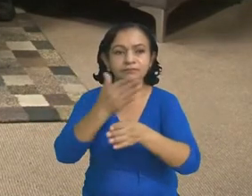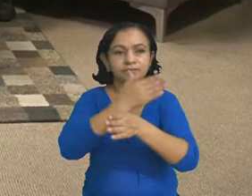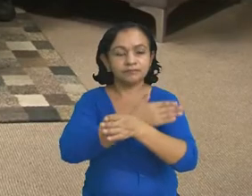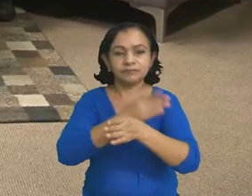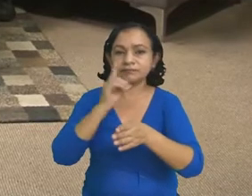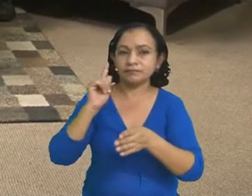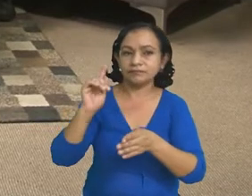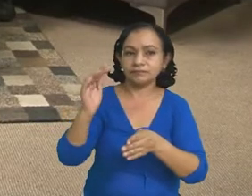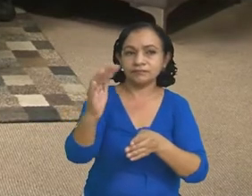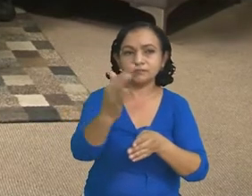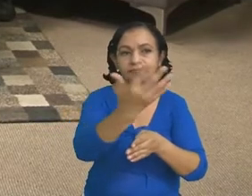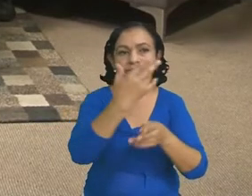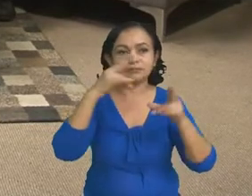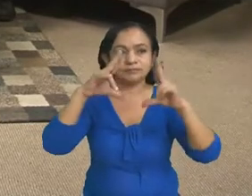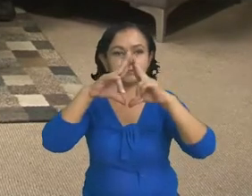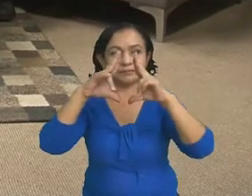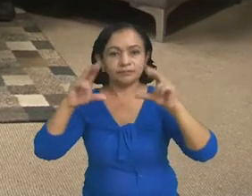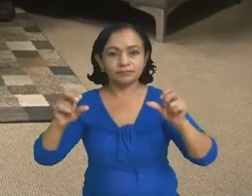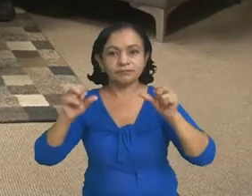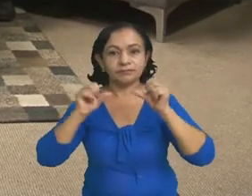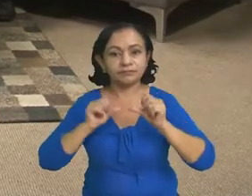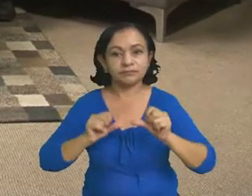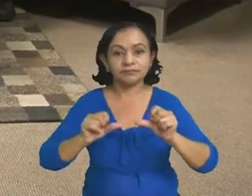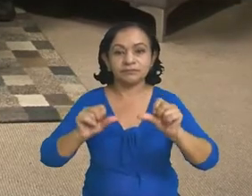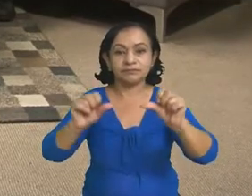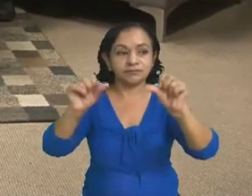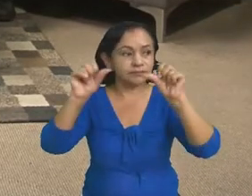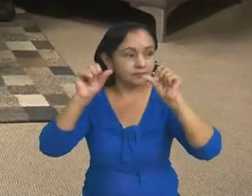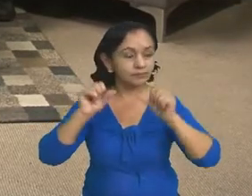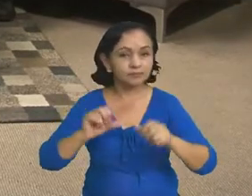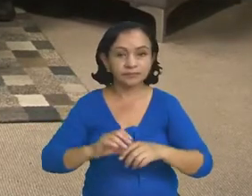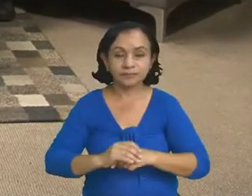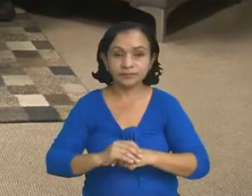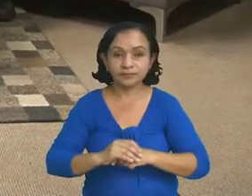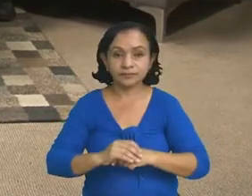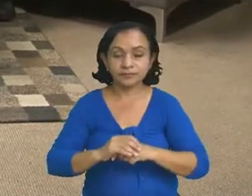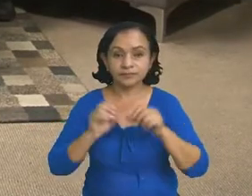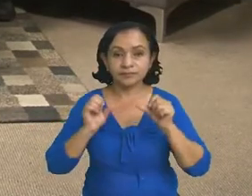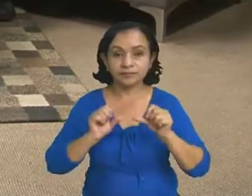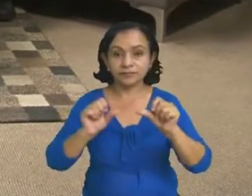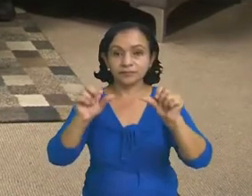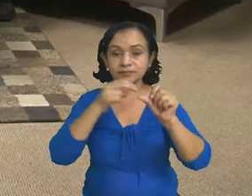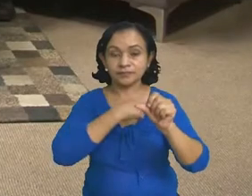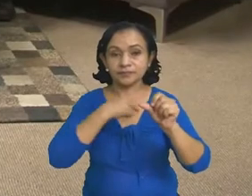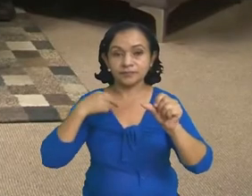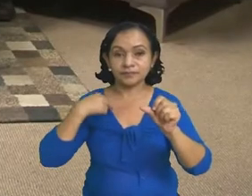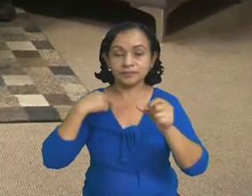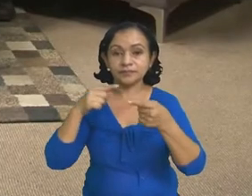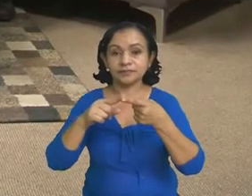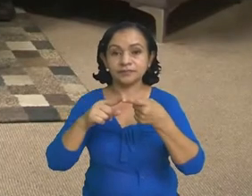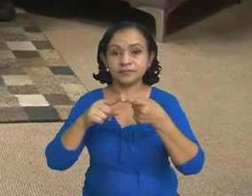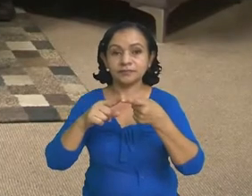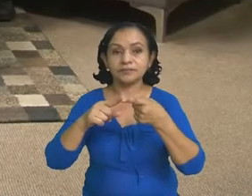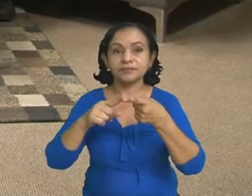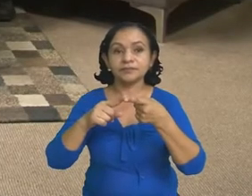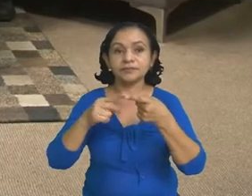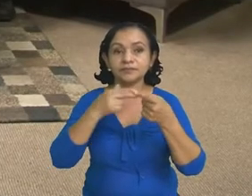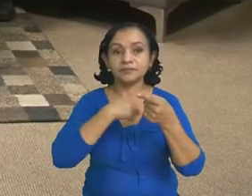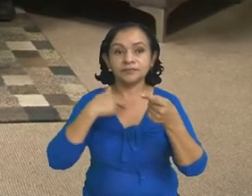en todo el territorio nacional. Y continuando con el plan del 2020, tenemos la línea también